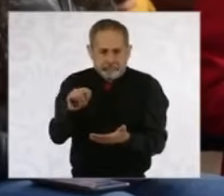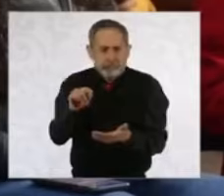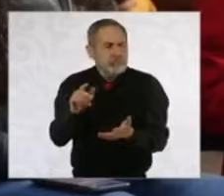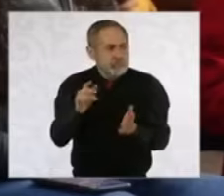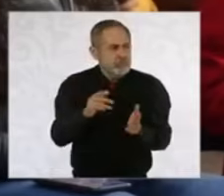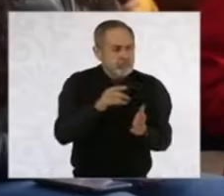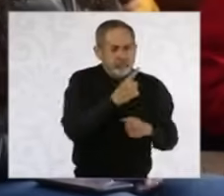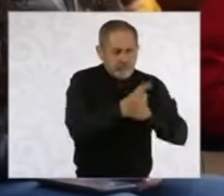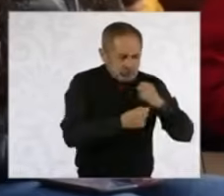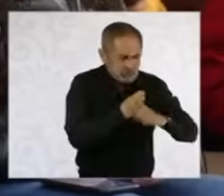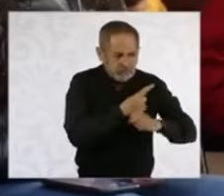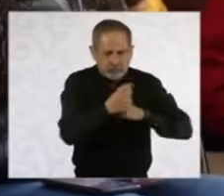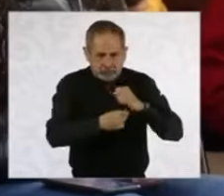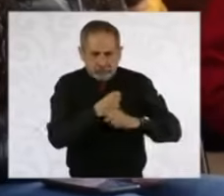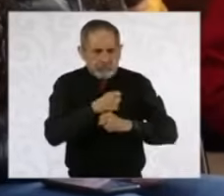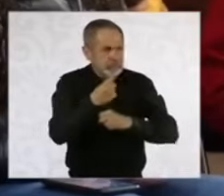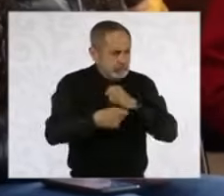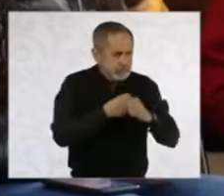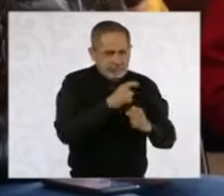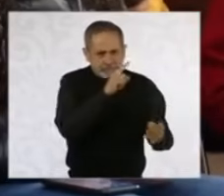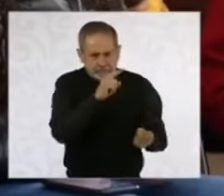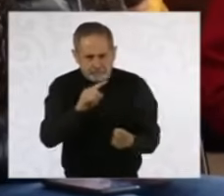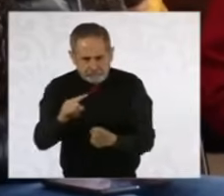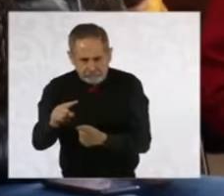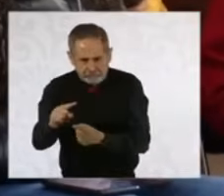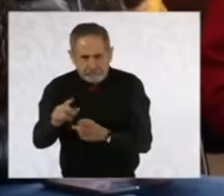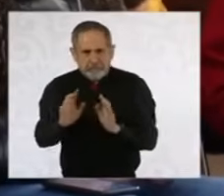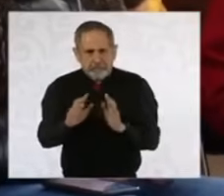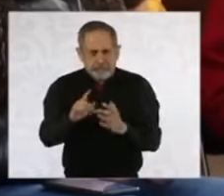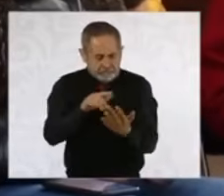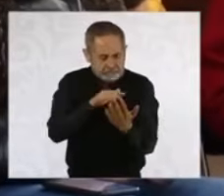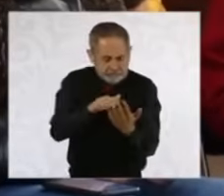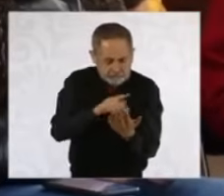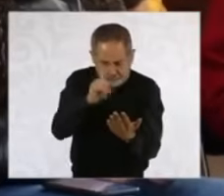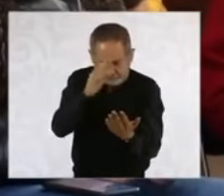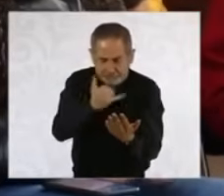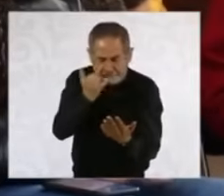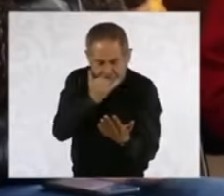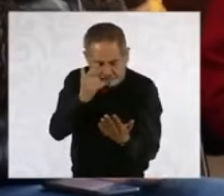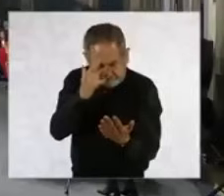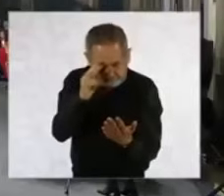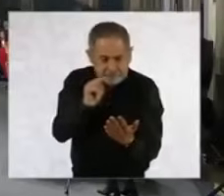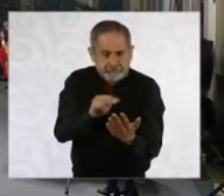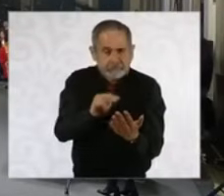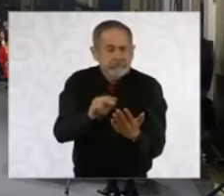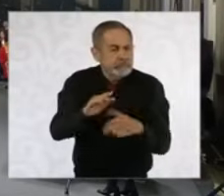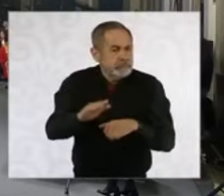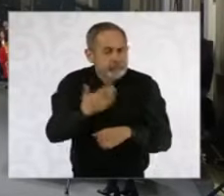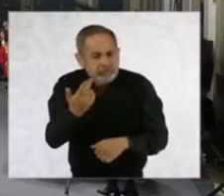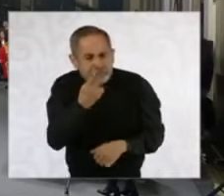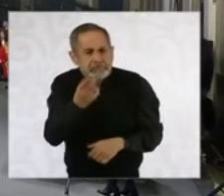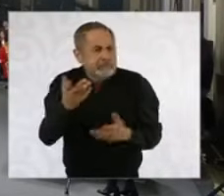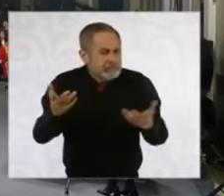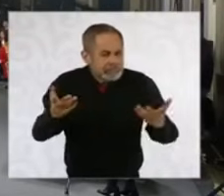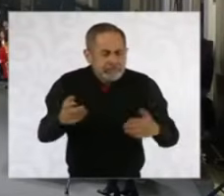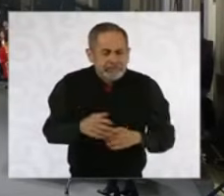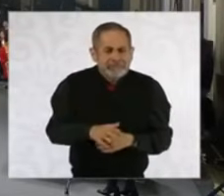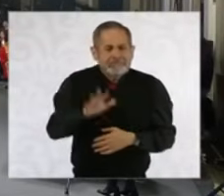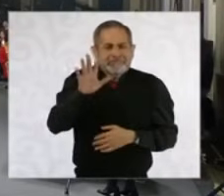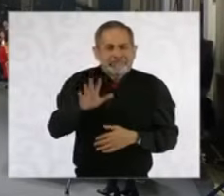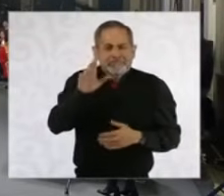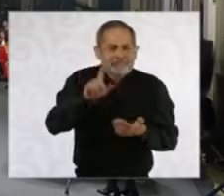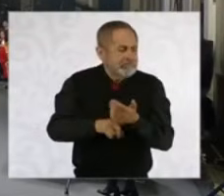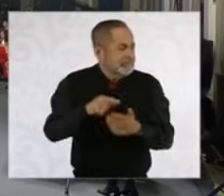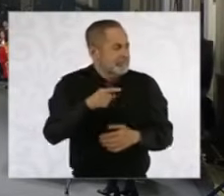Obrador. ¿A qué voy con todo esto? Por eso le estaba leyendo bien, para no equivocarme en las cifras, porque pues parece que se